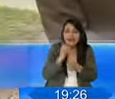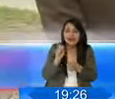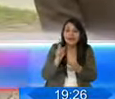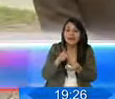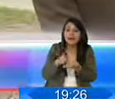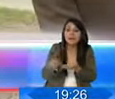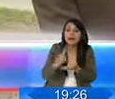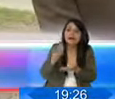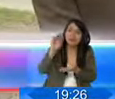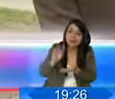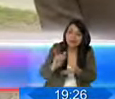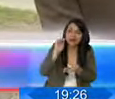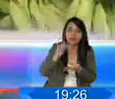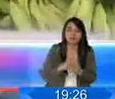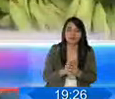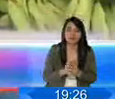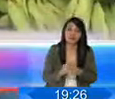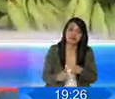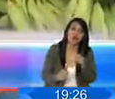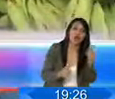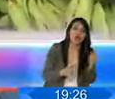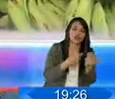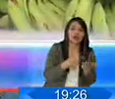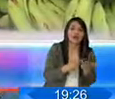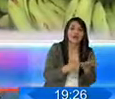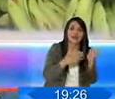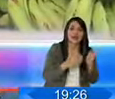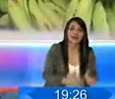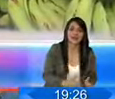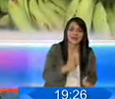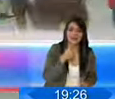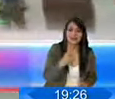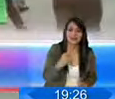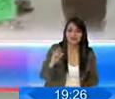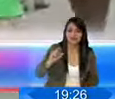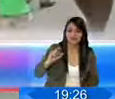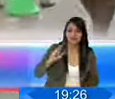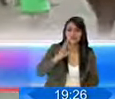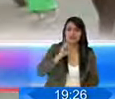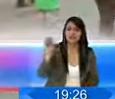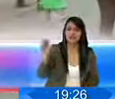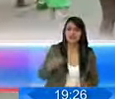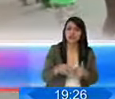Torre encuentra explicación. El por qué el costo de la canasta básica alcanza